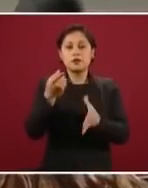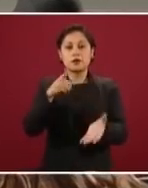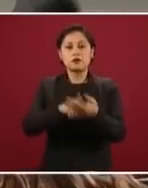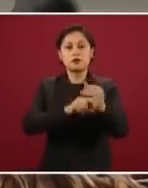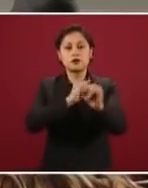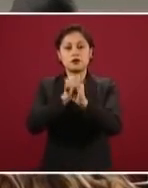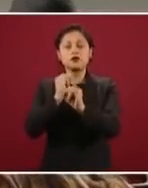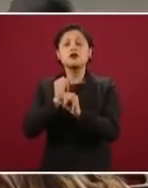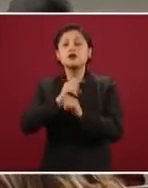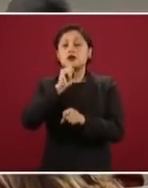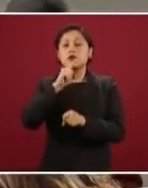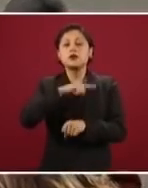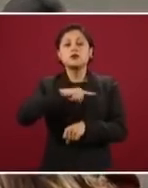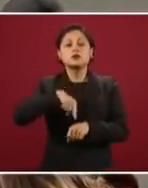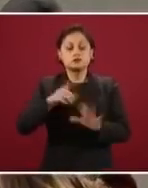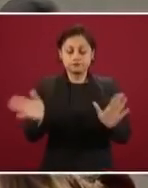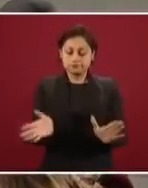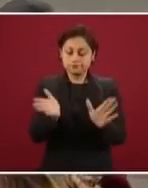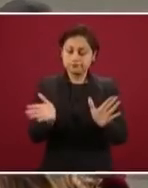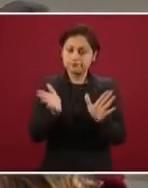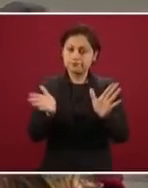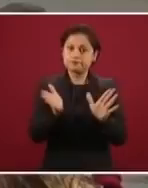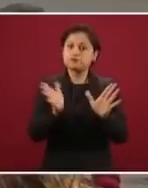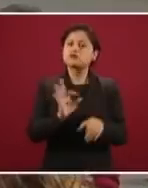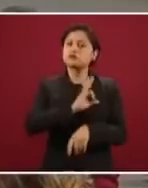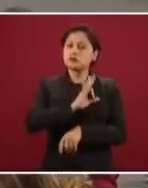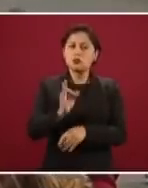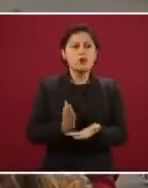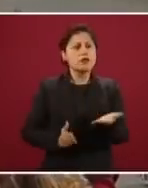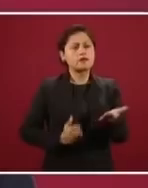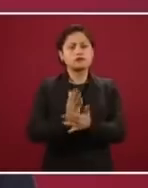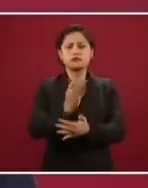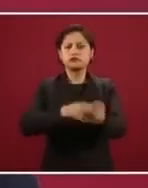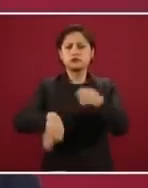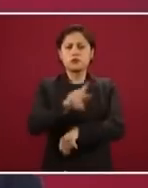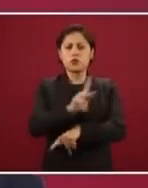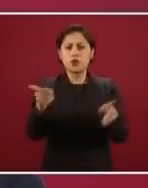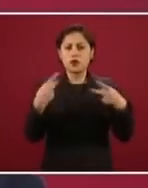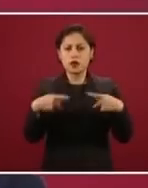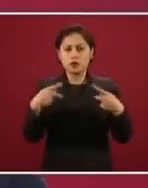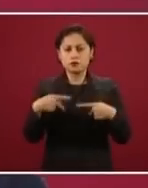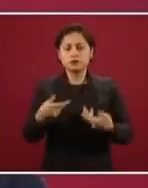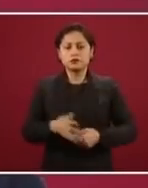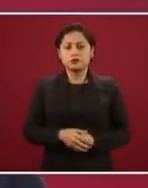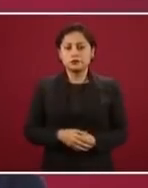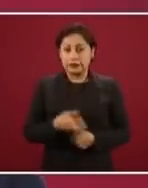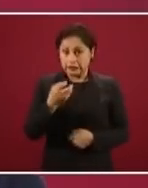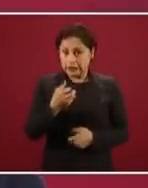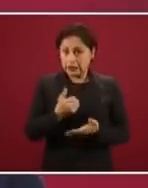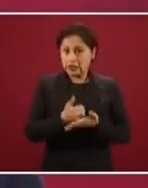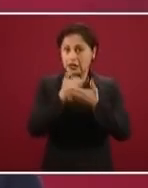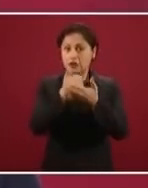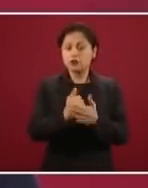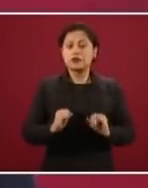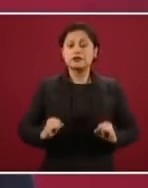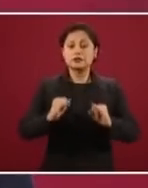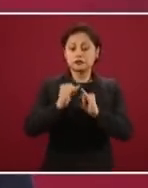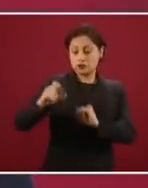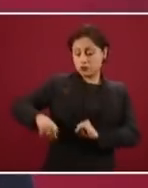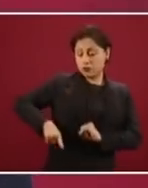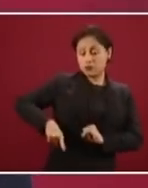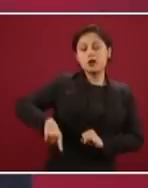tecnológico accesible seguro y escalable para todos esto beneficiará a instituciones públicas